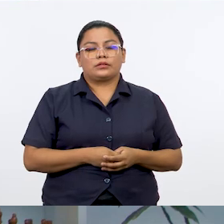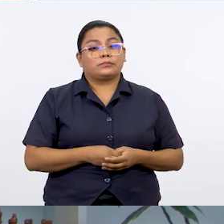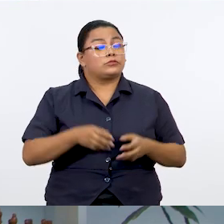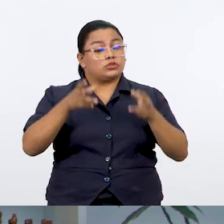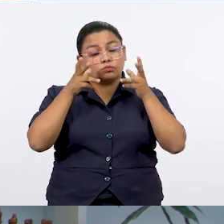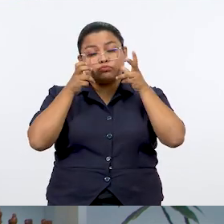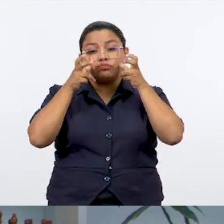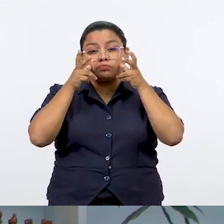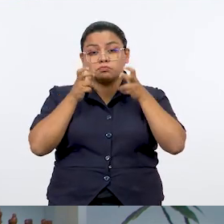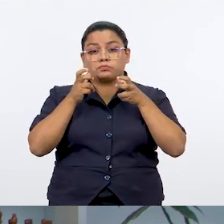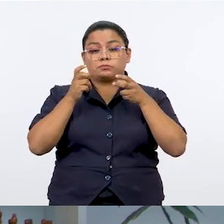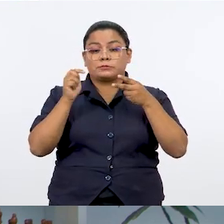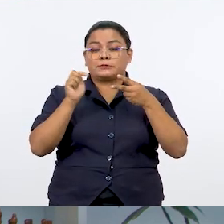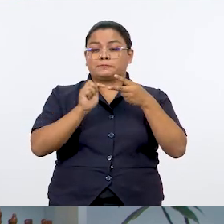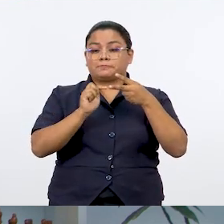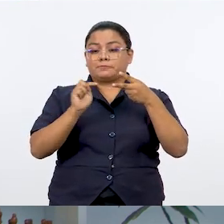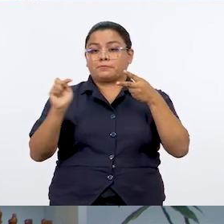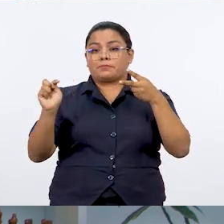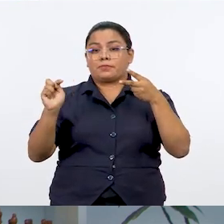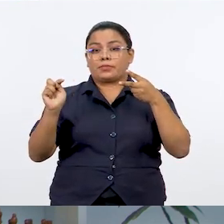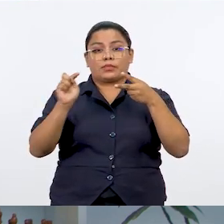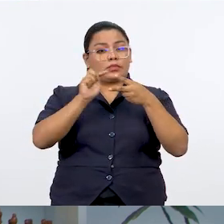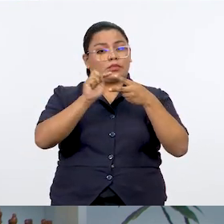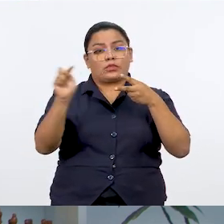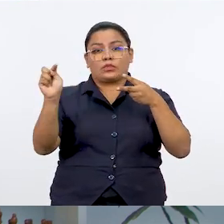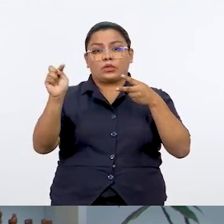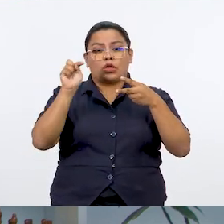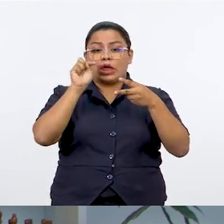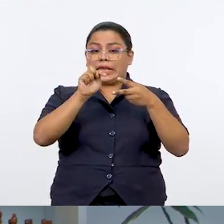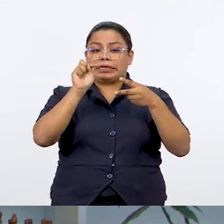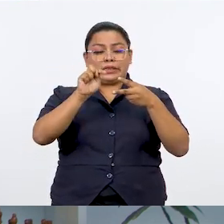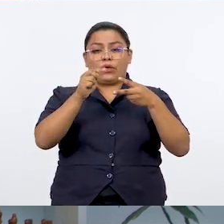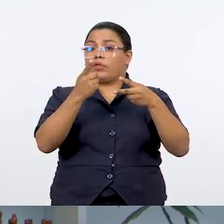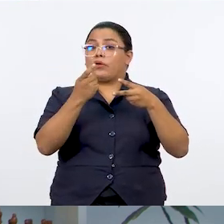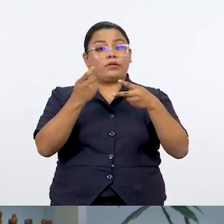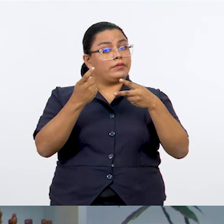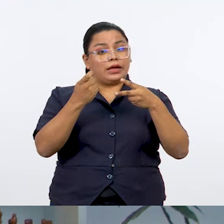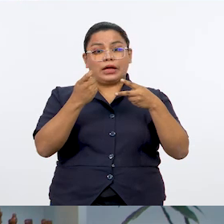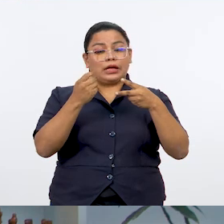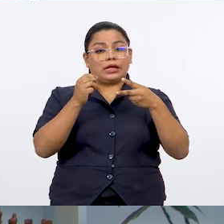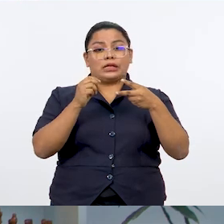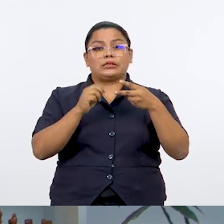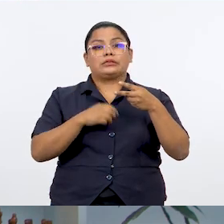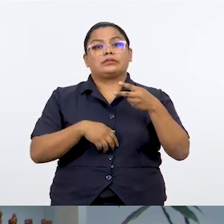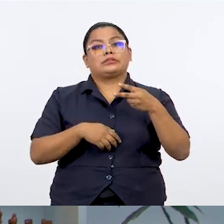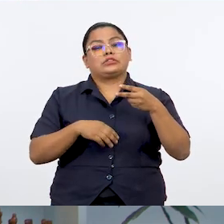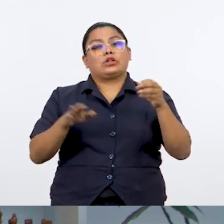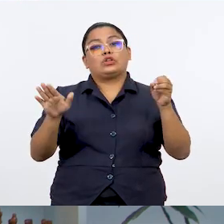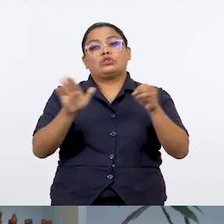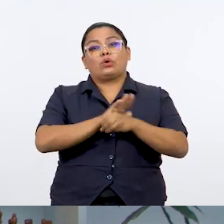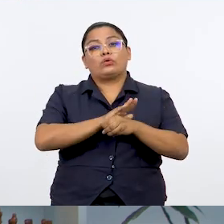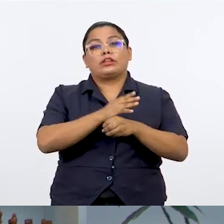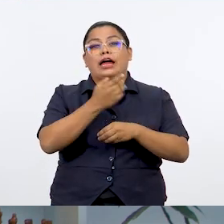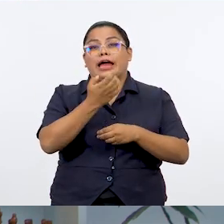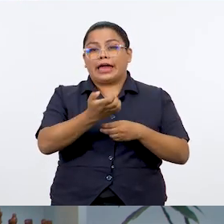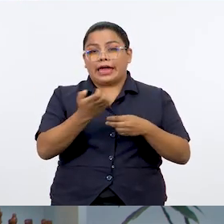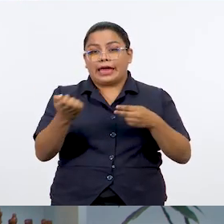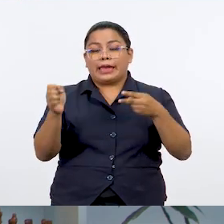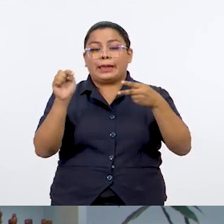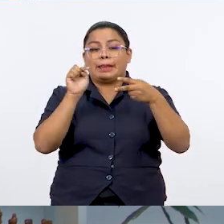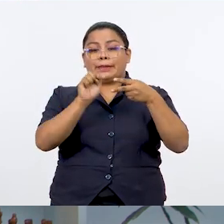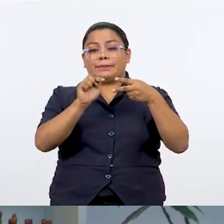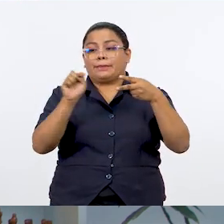Si observan, en este caso ya no es el valor que le corresponde a la unidad, sino es el total de elementos el